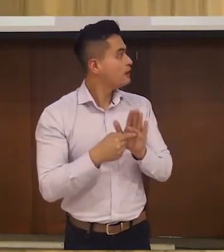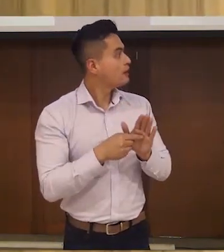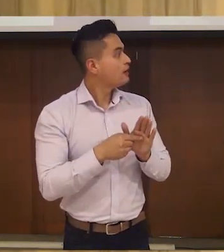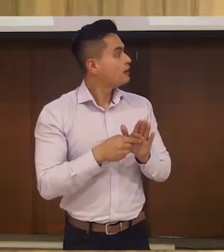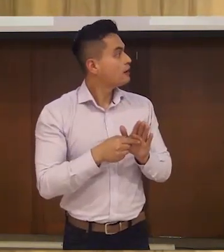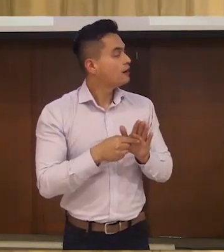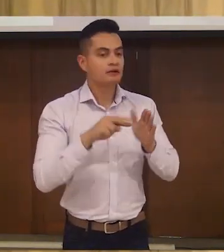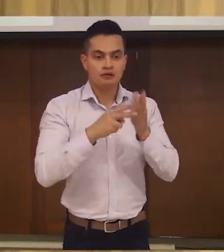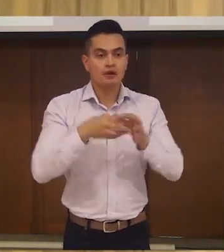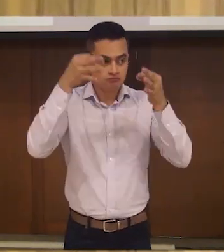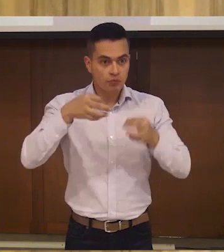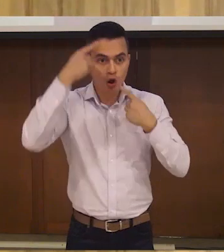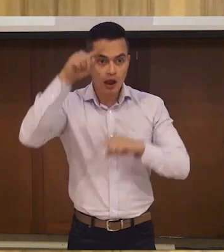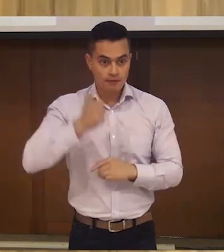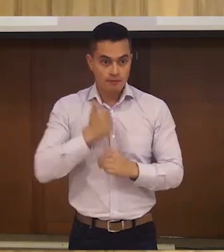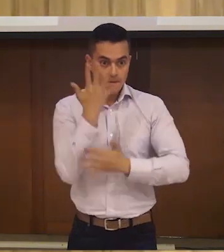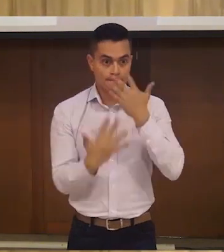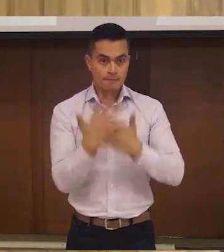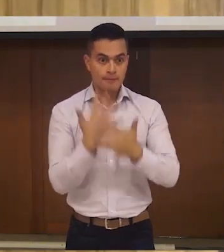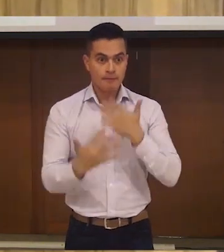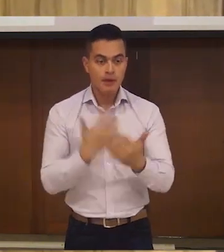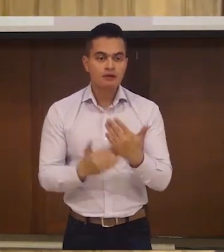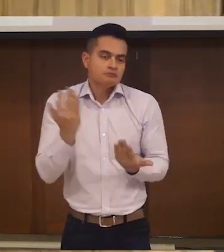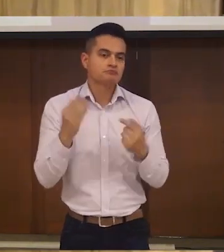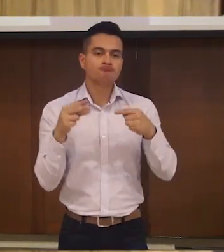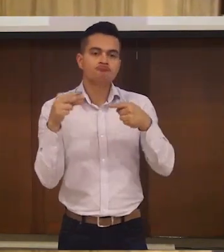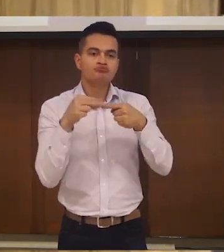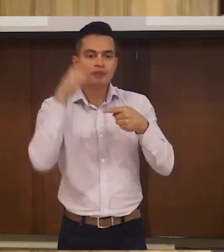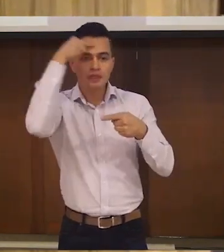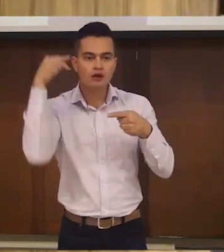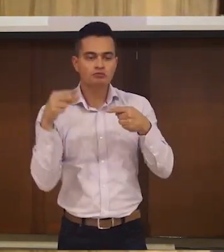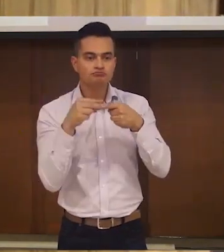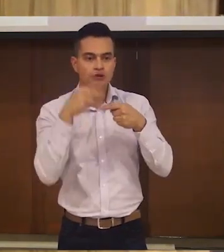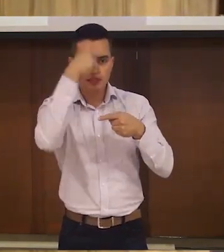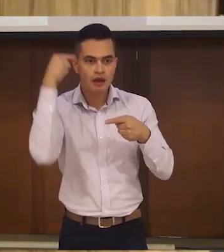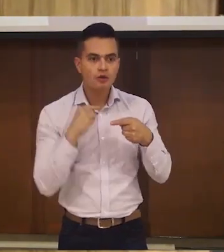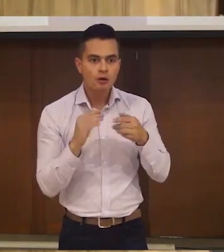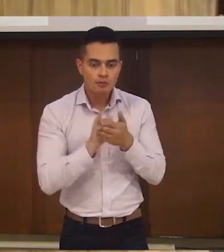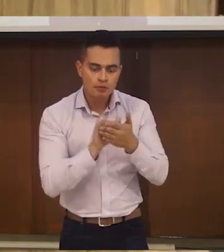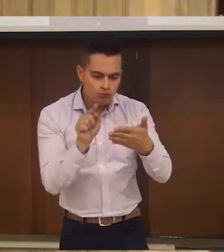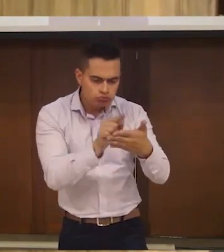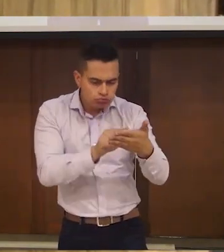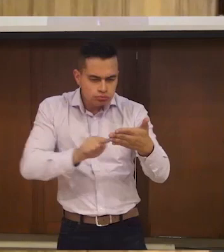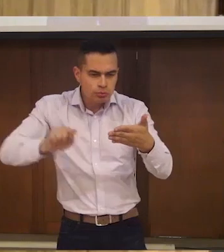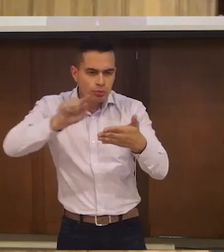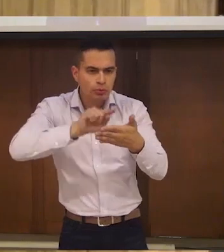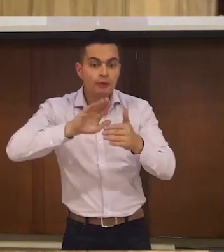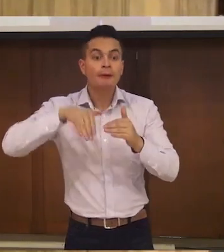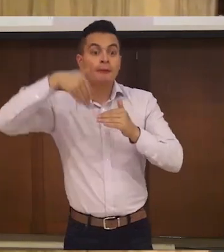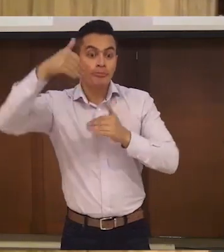son así, tinta, hechos con un marcador sobre papel. Y el color